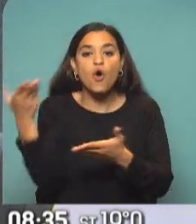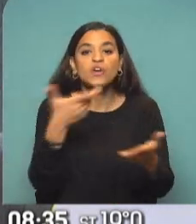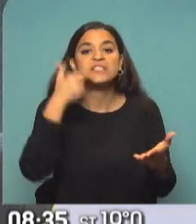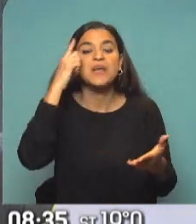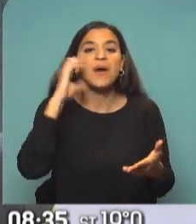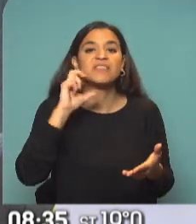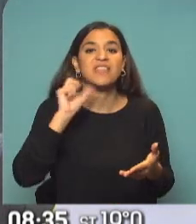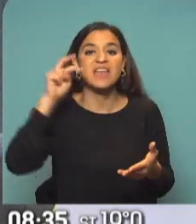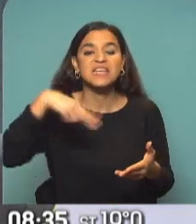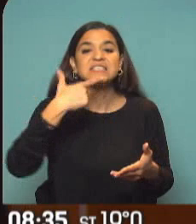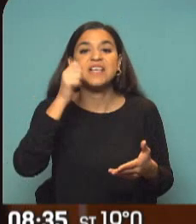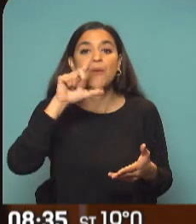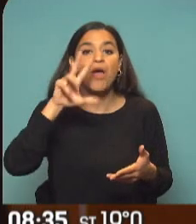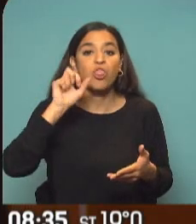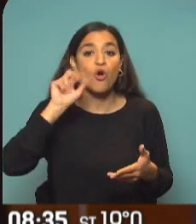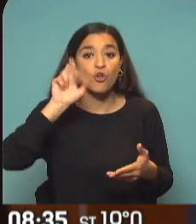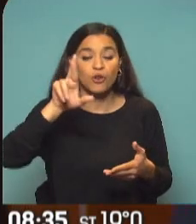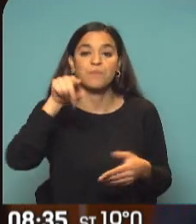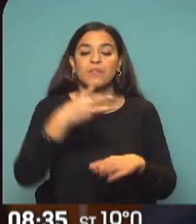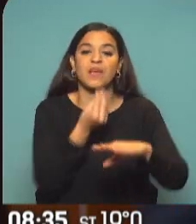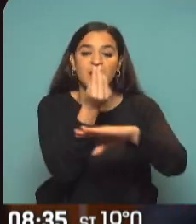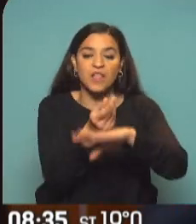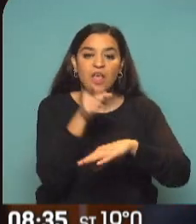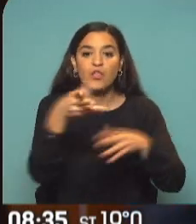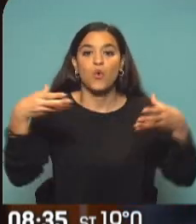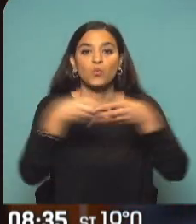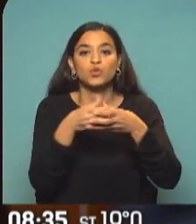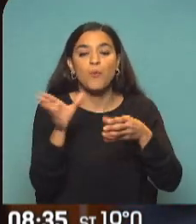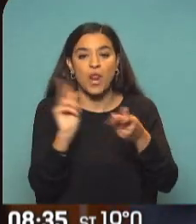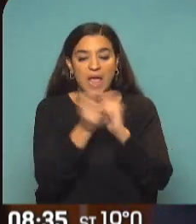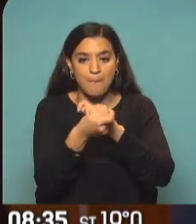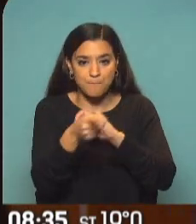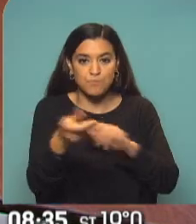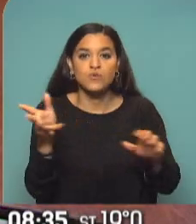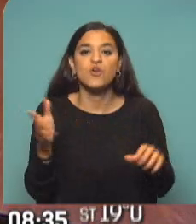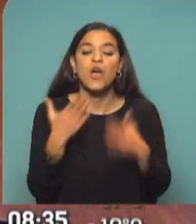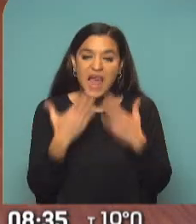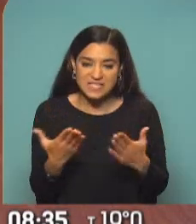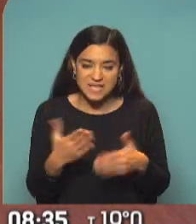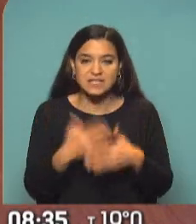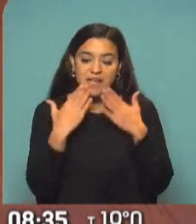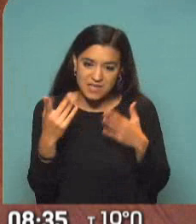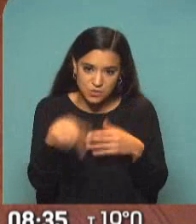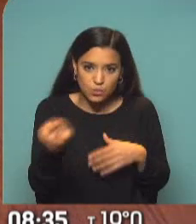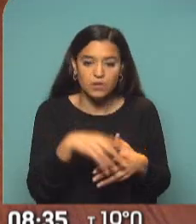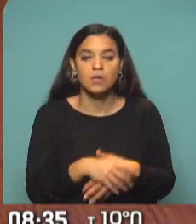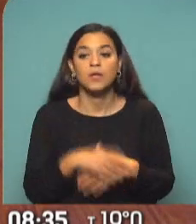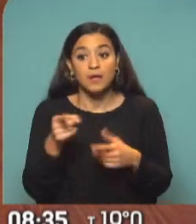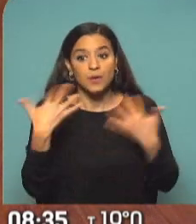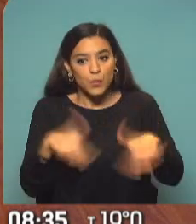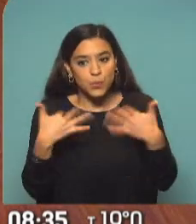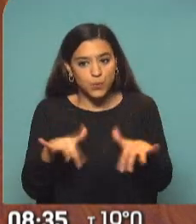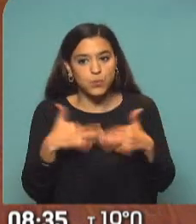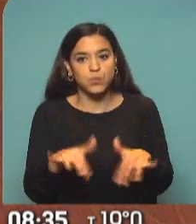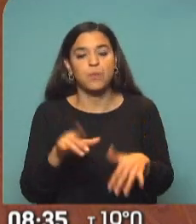Sebastián Salvador, que es candidato a diputado nacional por la provincia de Buenos Aires del Frente Juntos por el Cambio. Gracias por venir. Gracias, al contrario. Tienen una tarea bastante